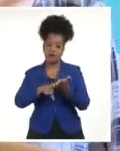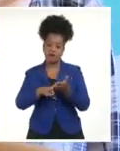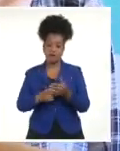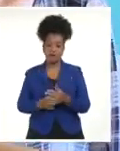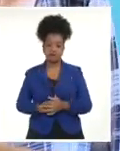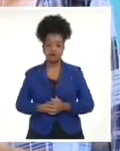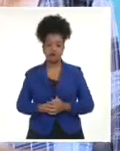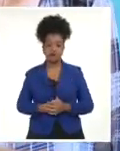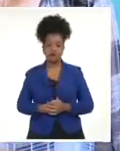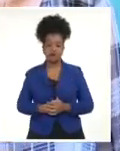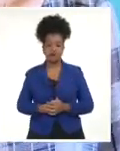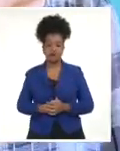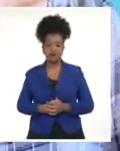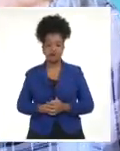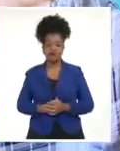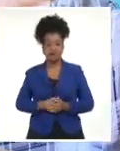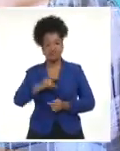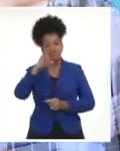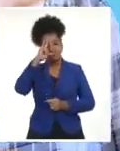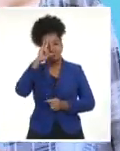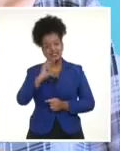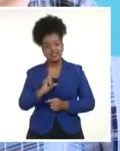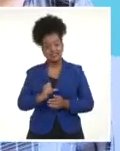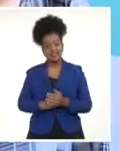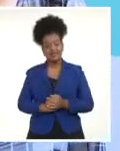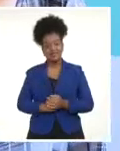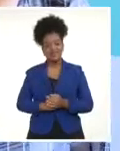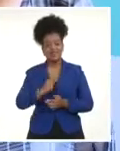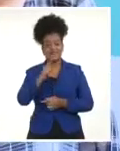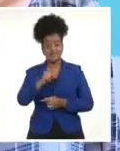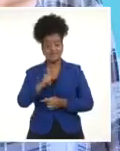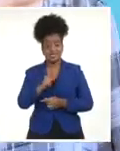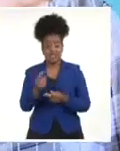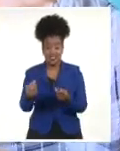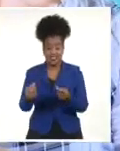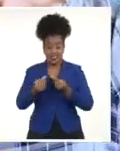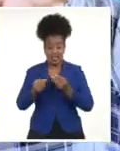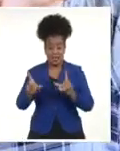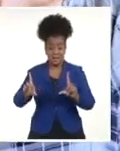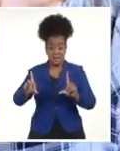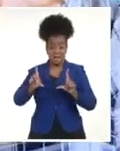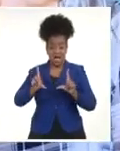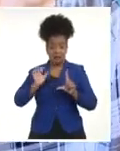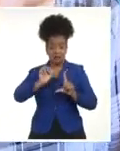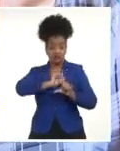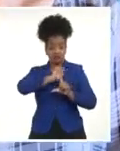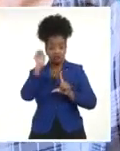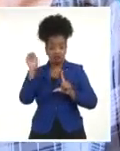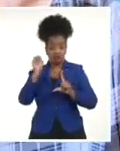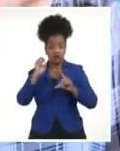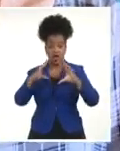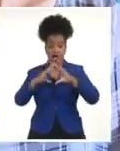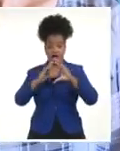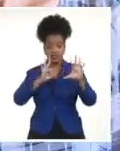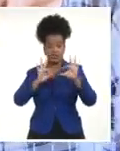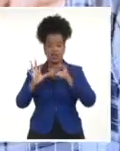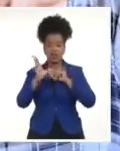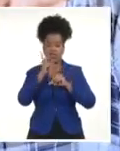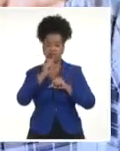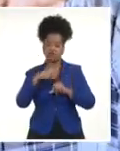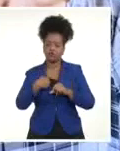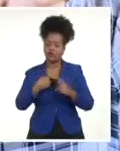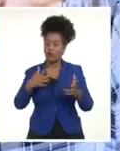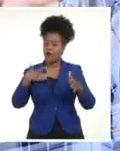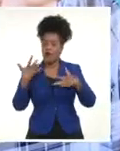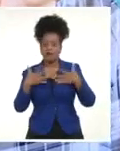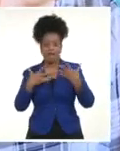que ha sido un gran reconocimiento y del cual nos sentimos muy contentos y muy satisfechos. Realmente